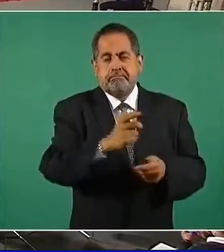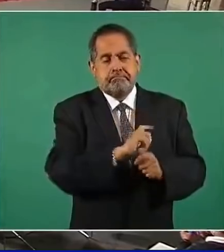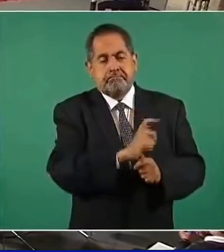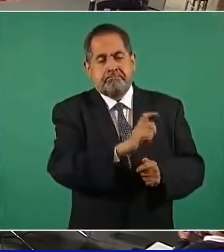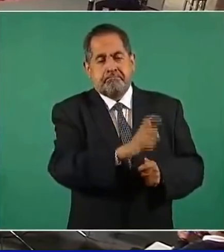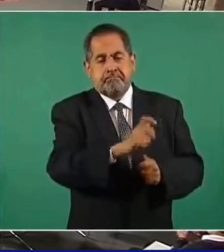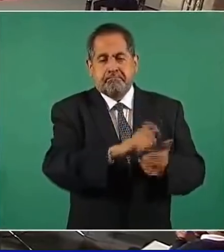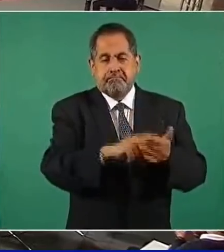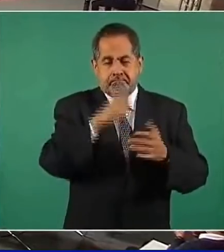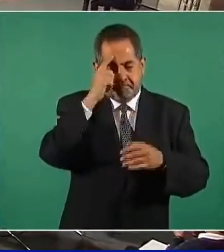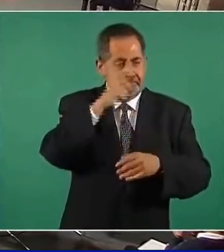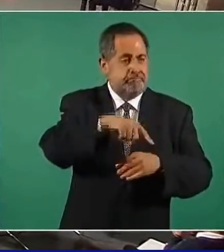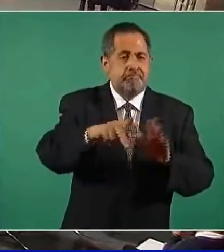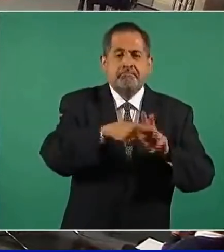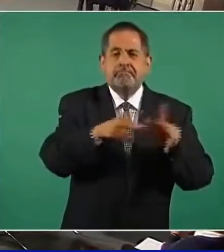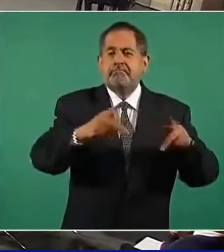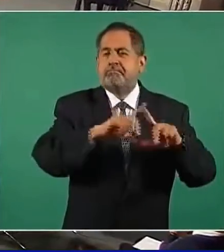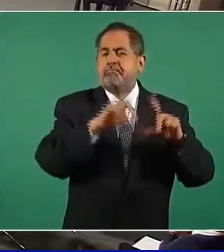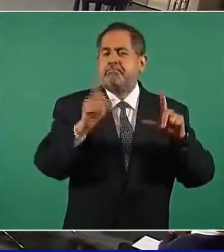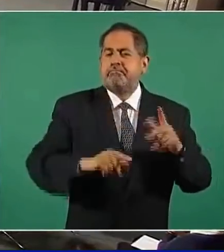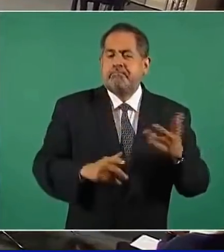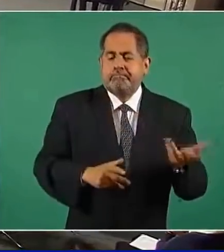nacionales.